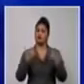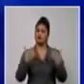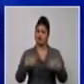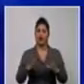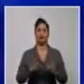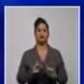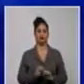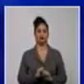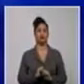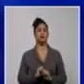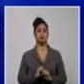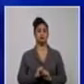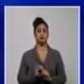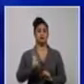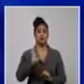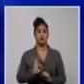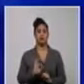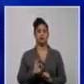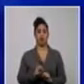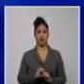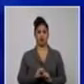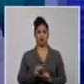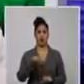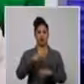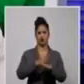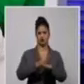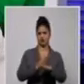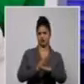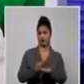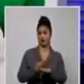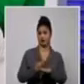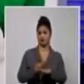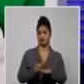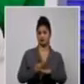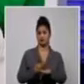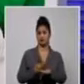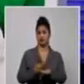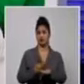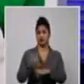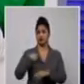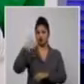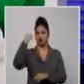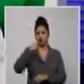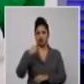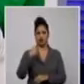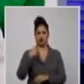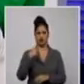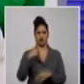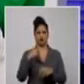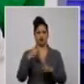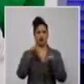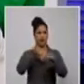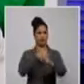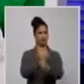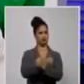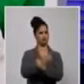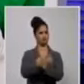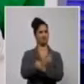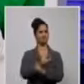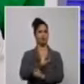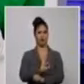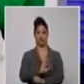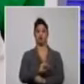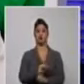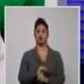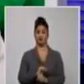de todas las personas. Que yo sepa a lo que me estoy exponiendo Y nada más desagradable,